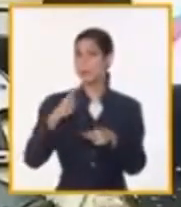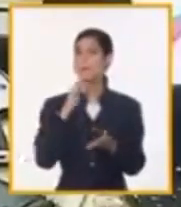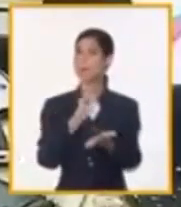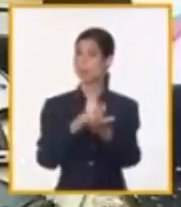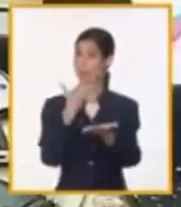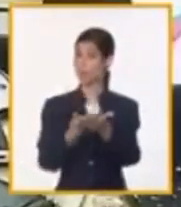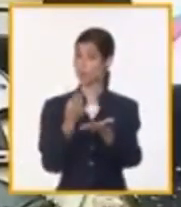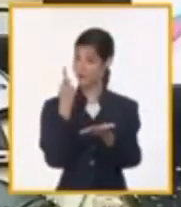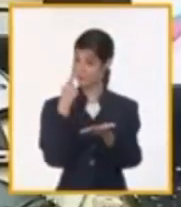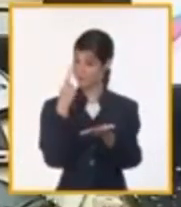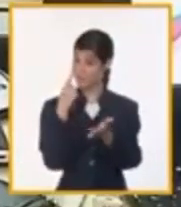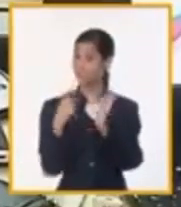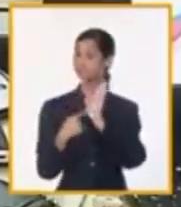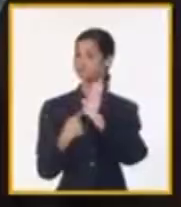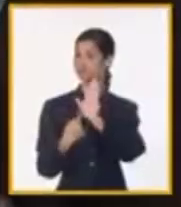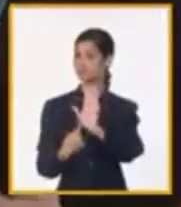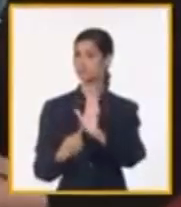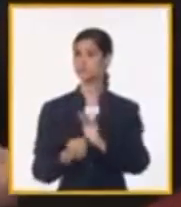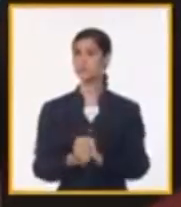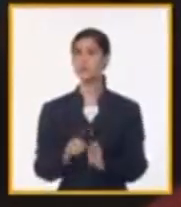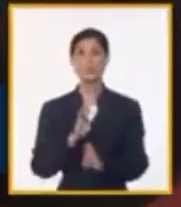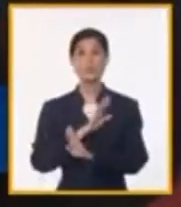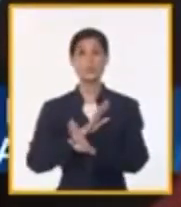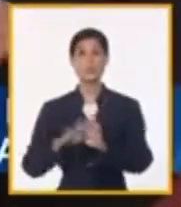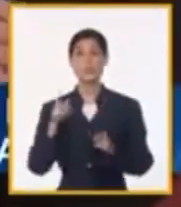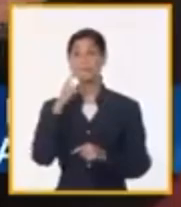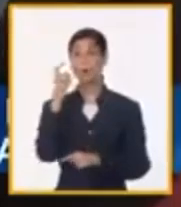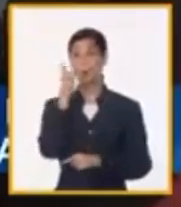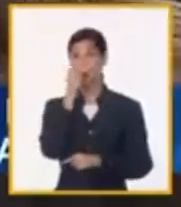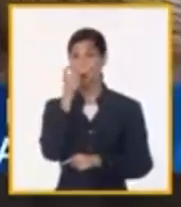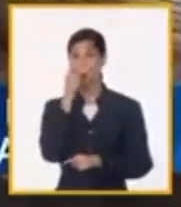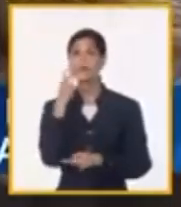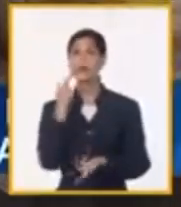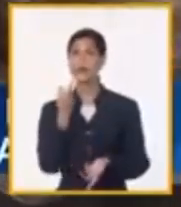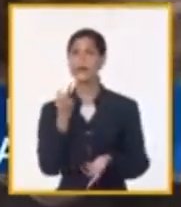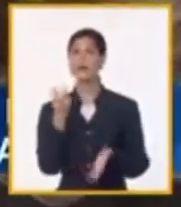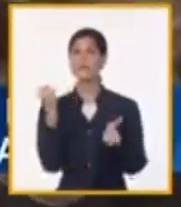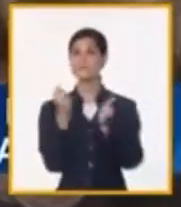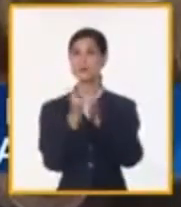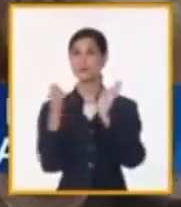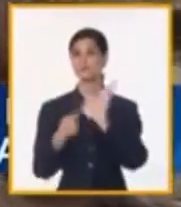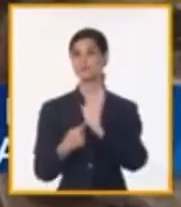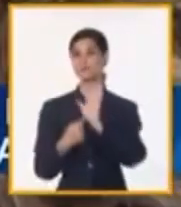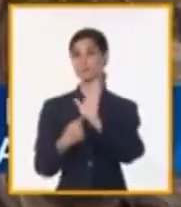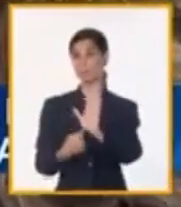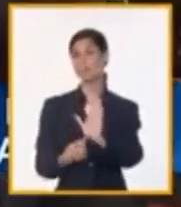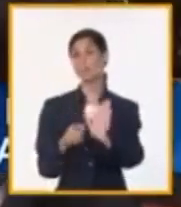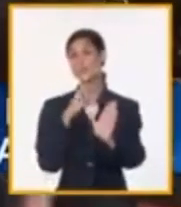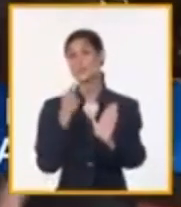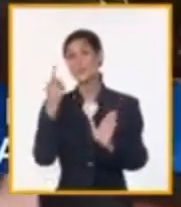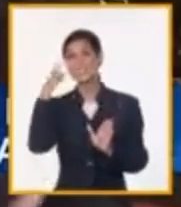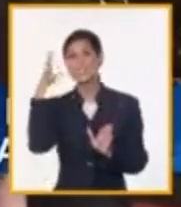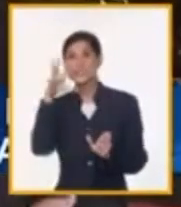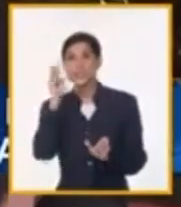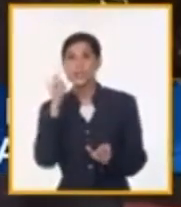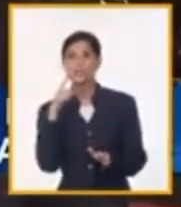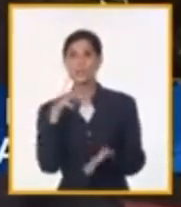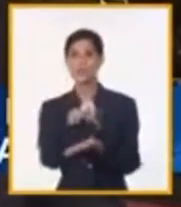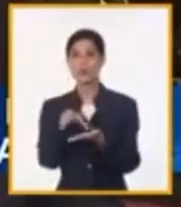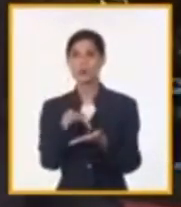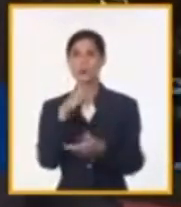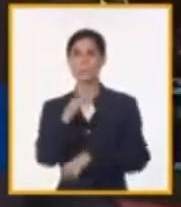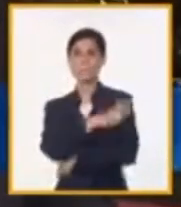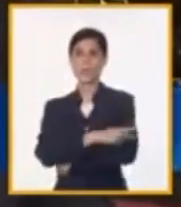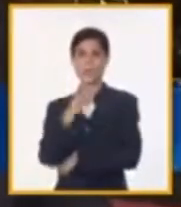legisladores coinciden en cuestionar al ejecutivo por hacer pública la propuesta en medio de una crisis energética parece una especie de